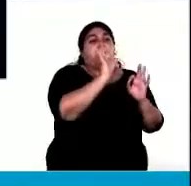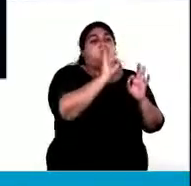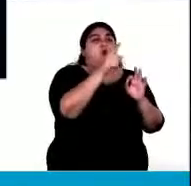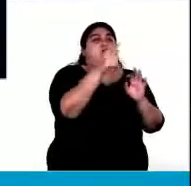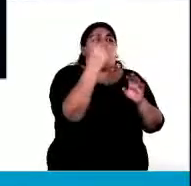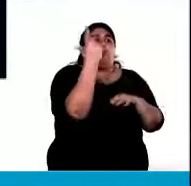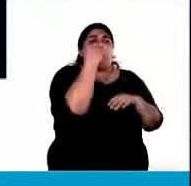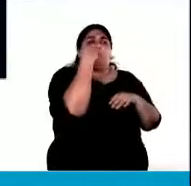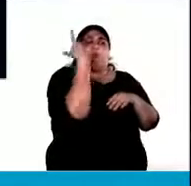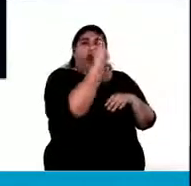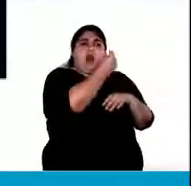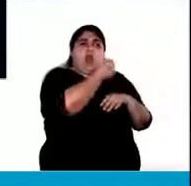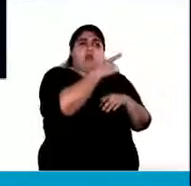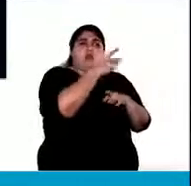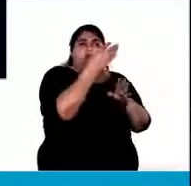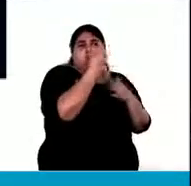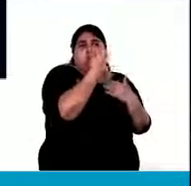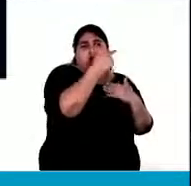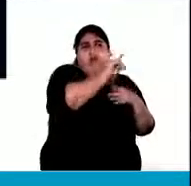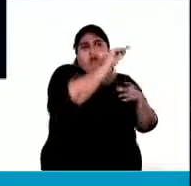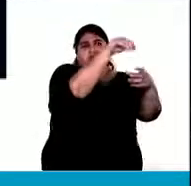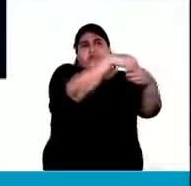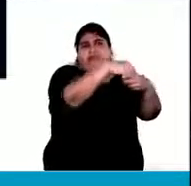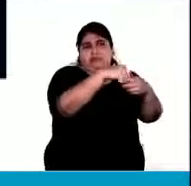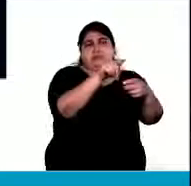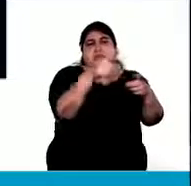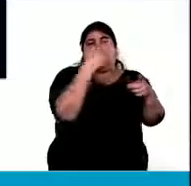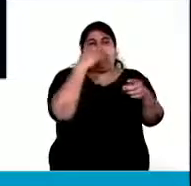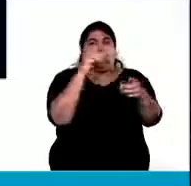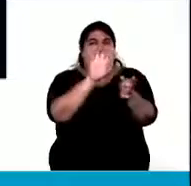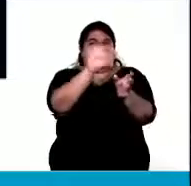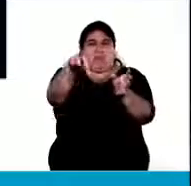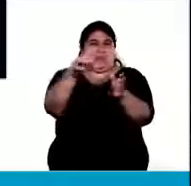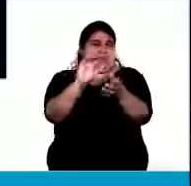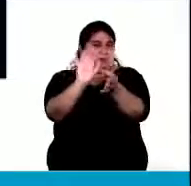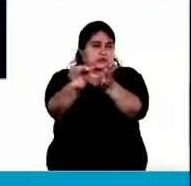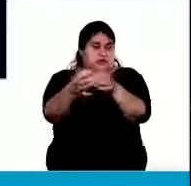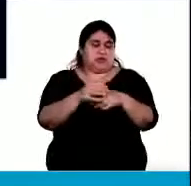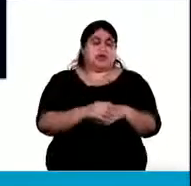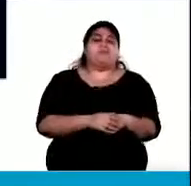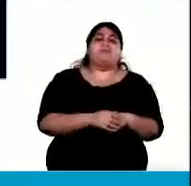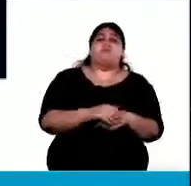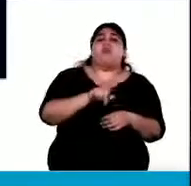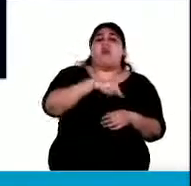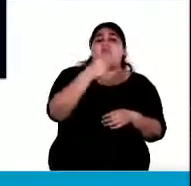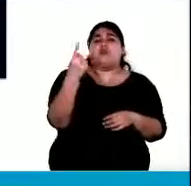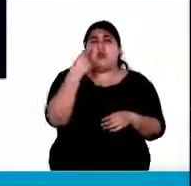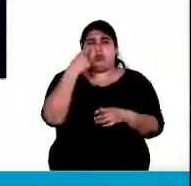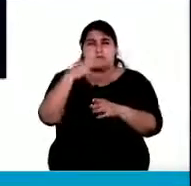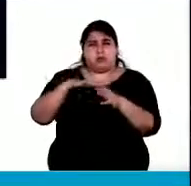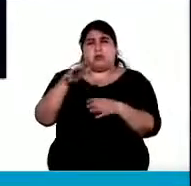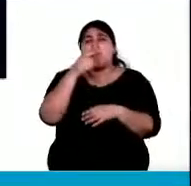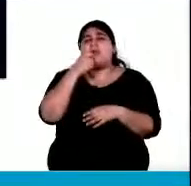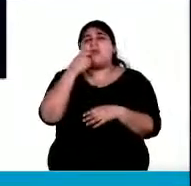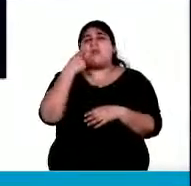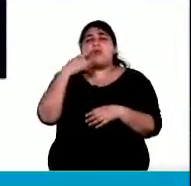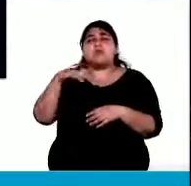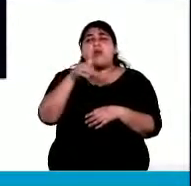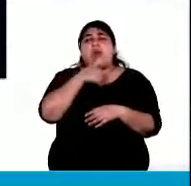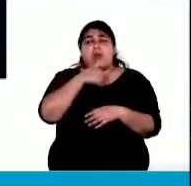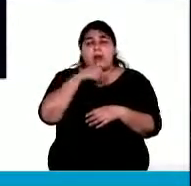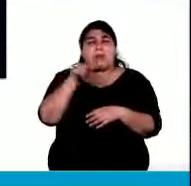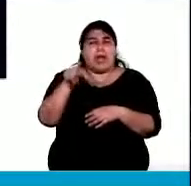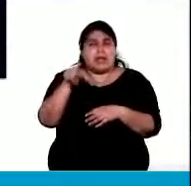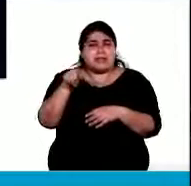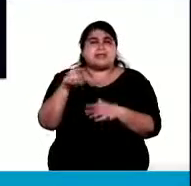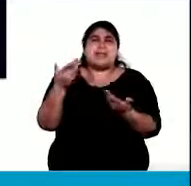hacerlo. Pero es en ese sentido, y se refirieron a un municipio que conozco, como el municipio de Quilmes, es en